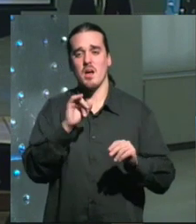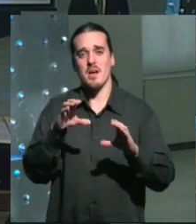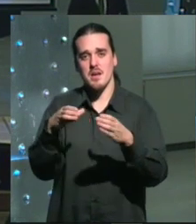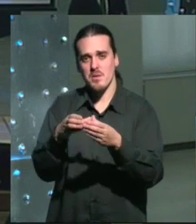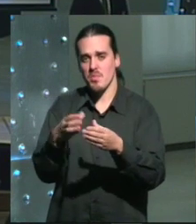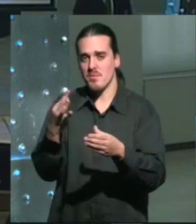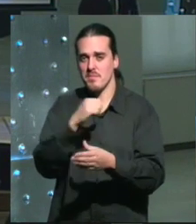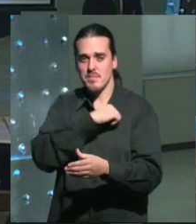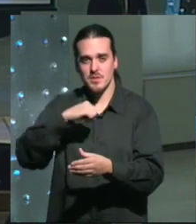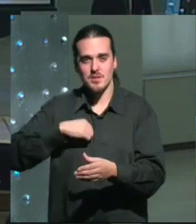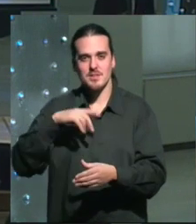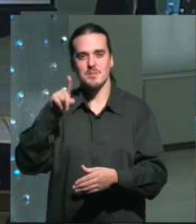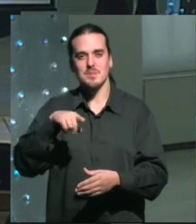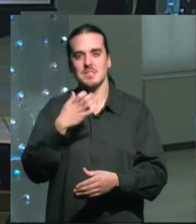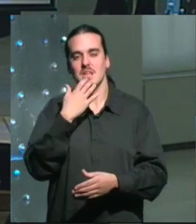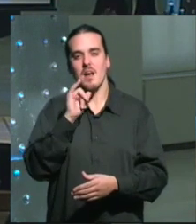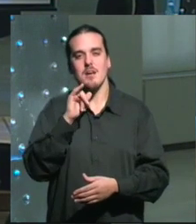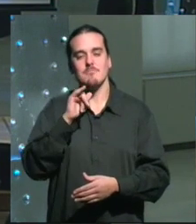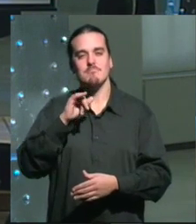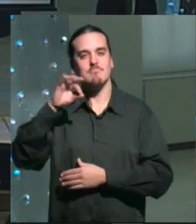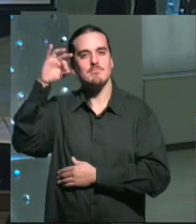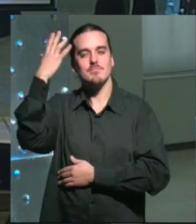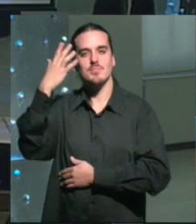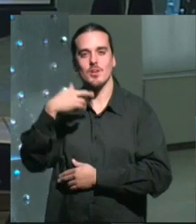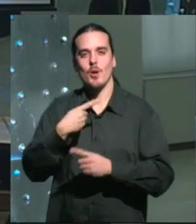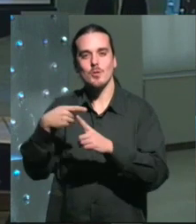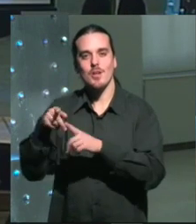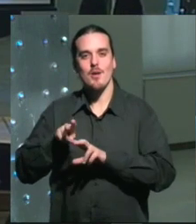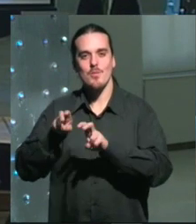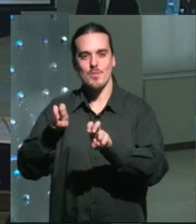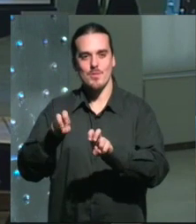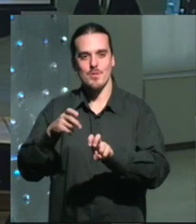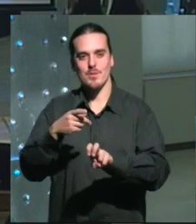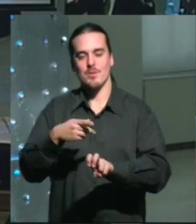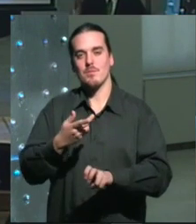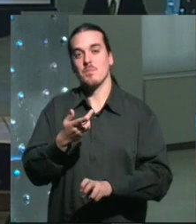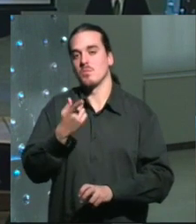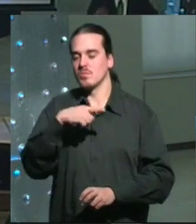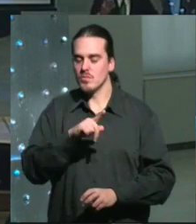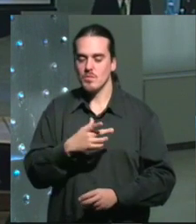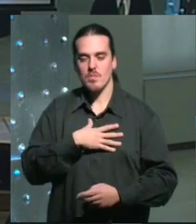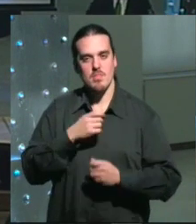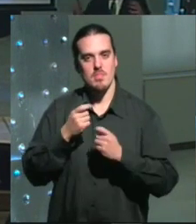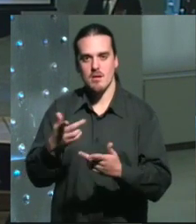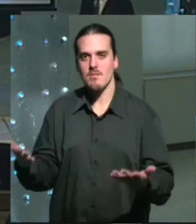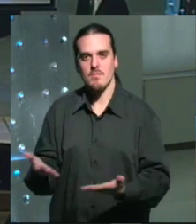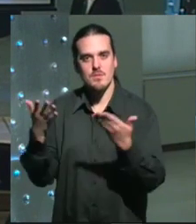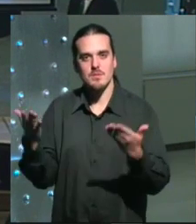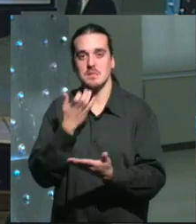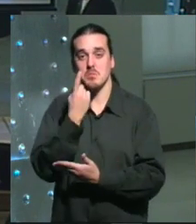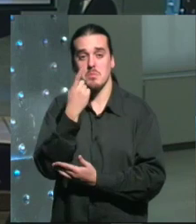espíritu emprendedor. Al fin y al cabo, alguien se unía a nuestra campaña y nos decía, quiero ser líder de este barrio, de esta calle, de esta